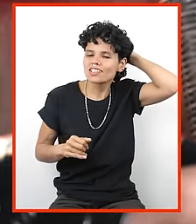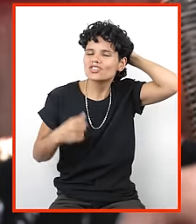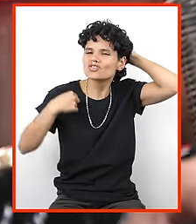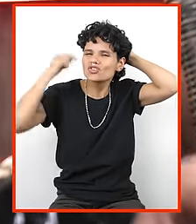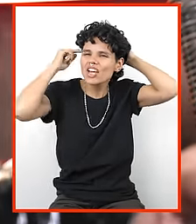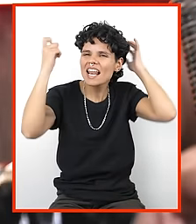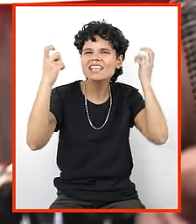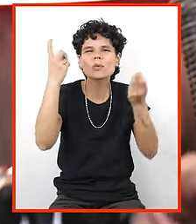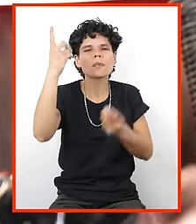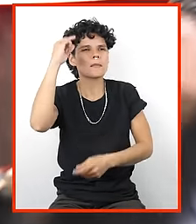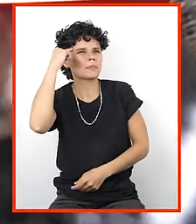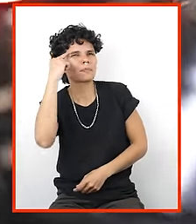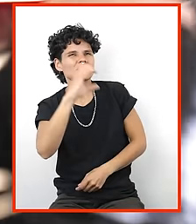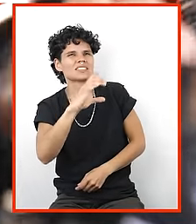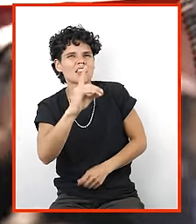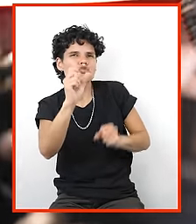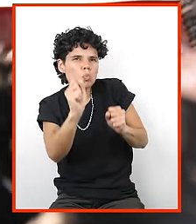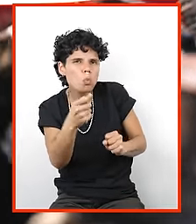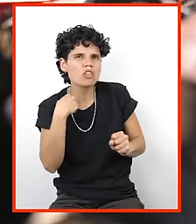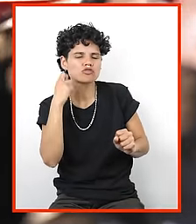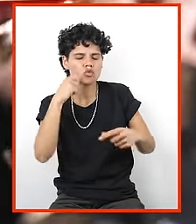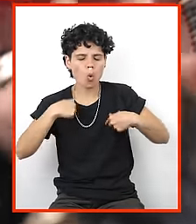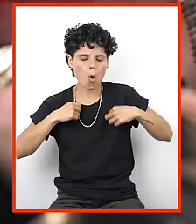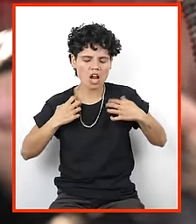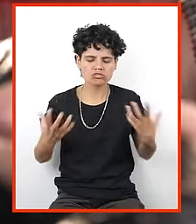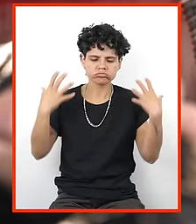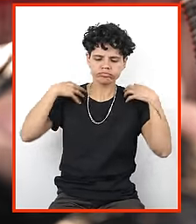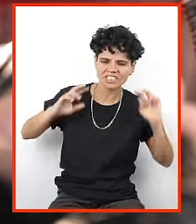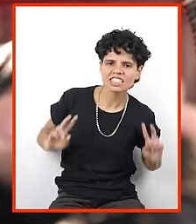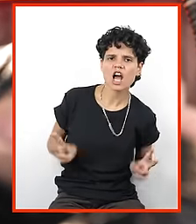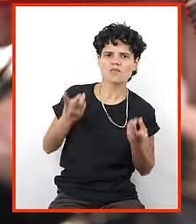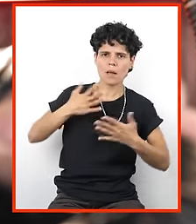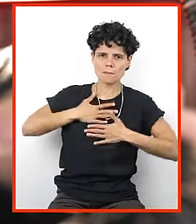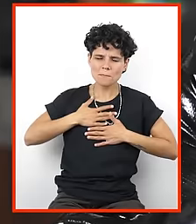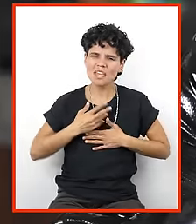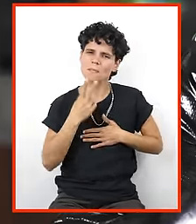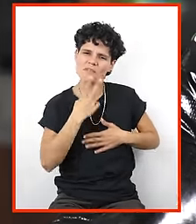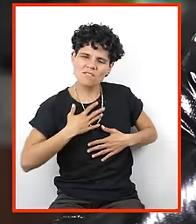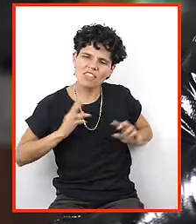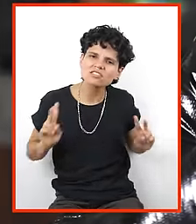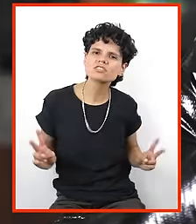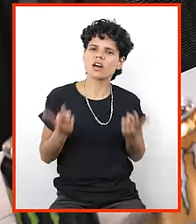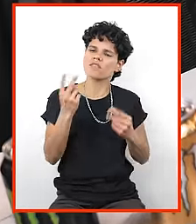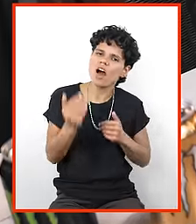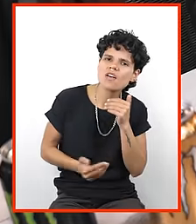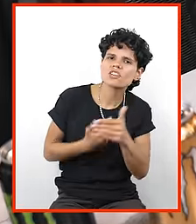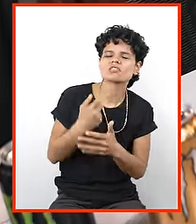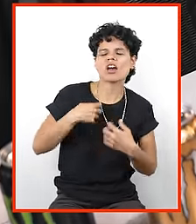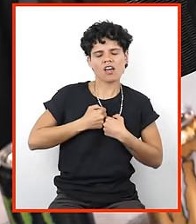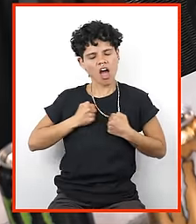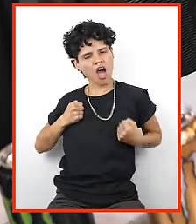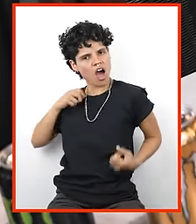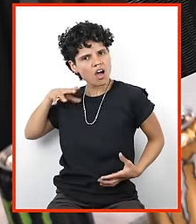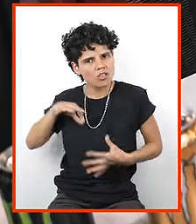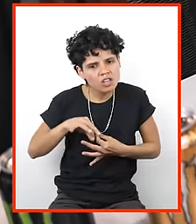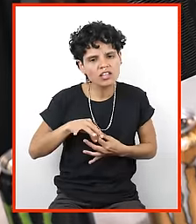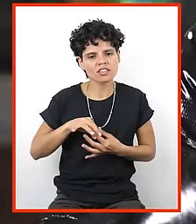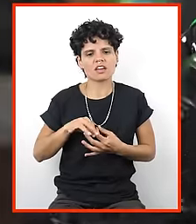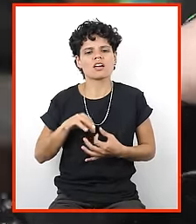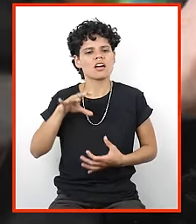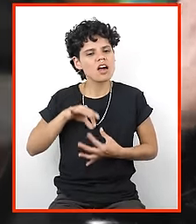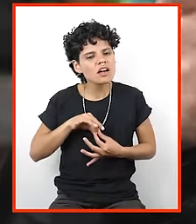base a tratar de ser tu superheroína en tu vida, en las distintas áreas, en conectarse contigo misma. ¿Te das cuenta que tu